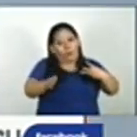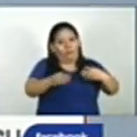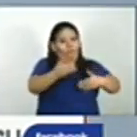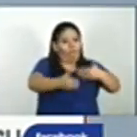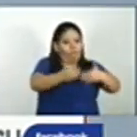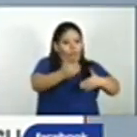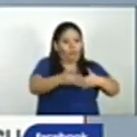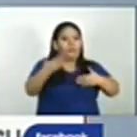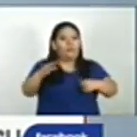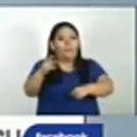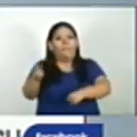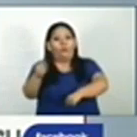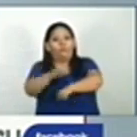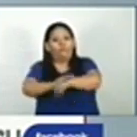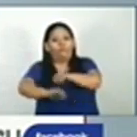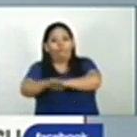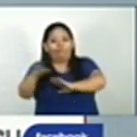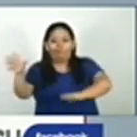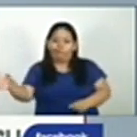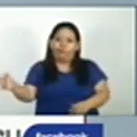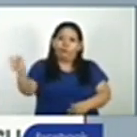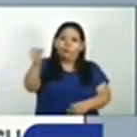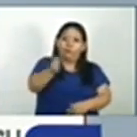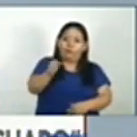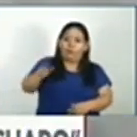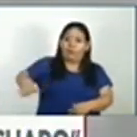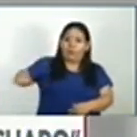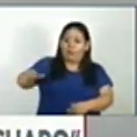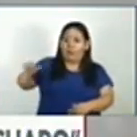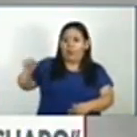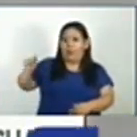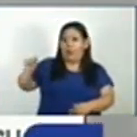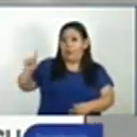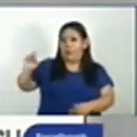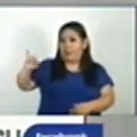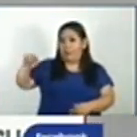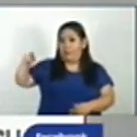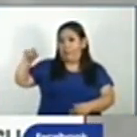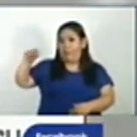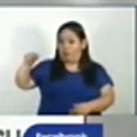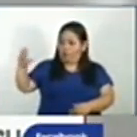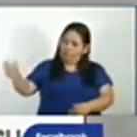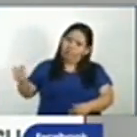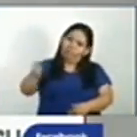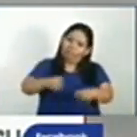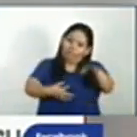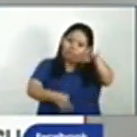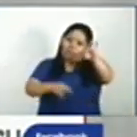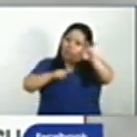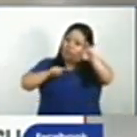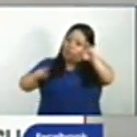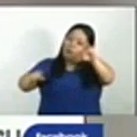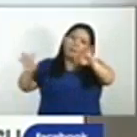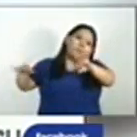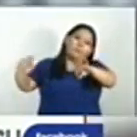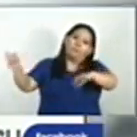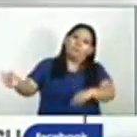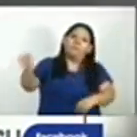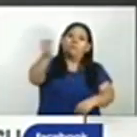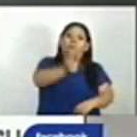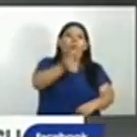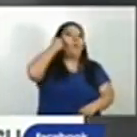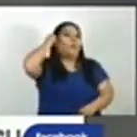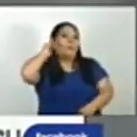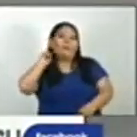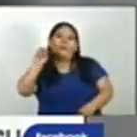de la Interpol acudieron al penal federal del Altiplano para poder cumplir la orden de extraditarlo. Ovidio